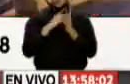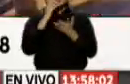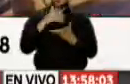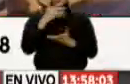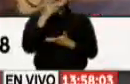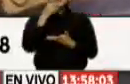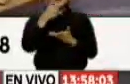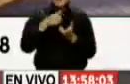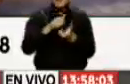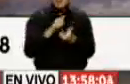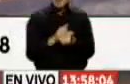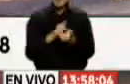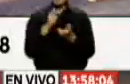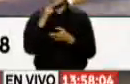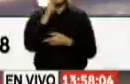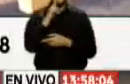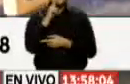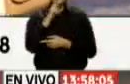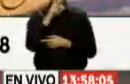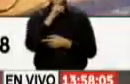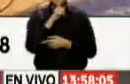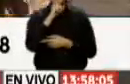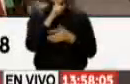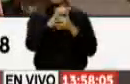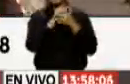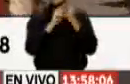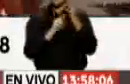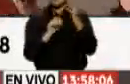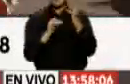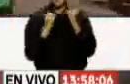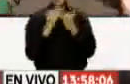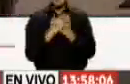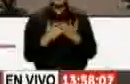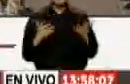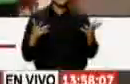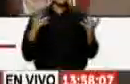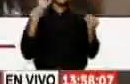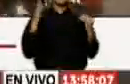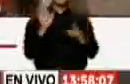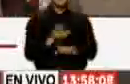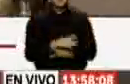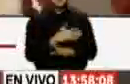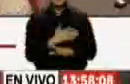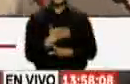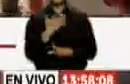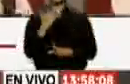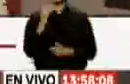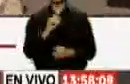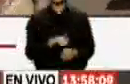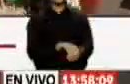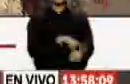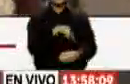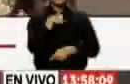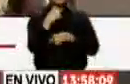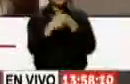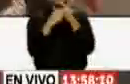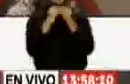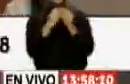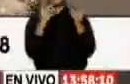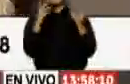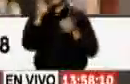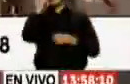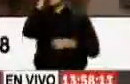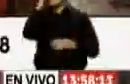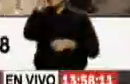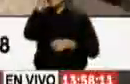locro, el vino de Mortiño, helados y demás delicias. Aquí tenemos música, tenemos tradición, tenemos